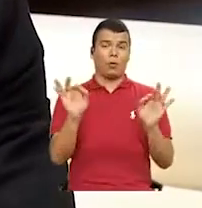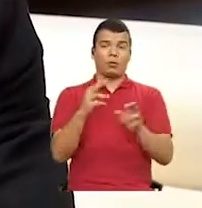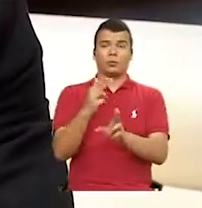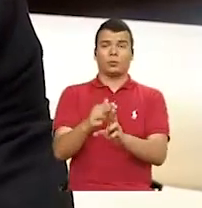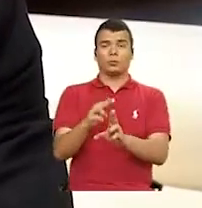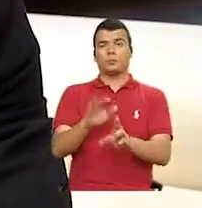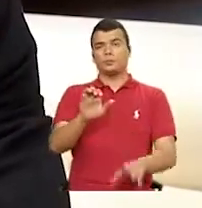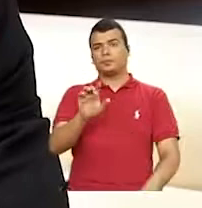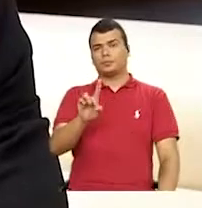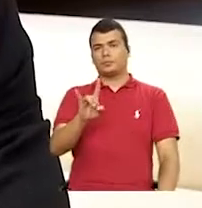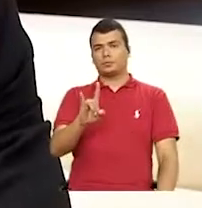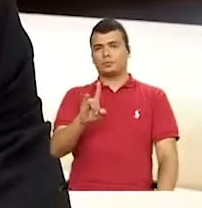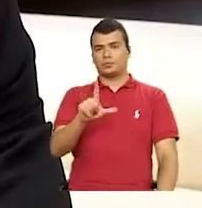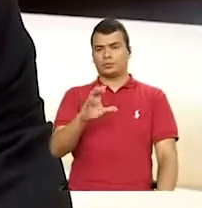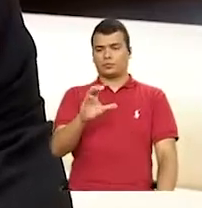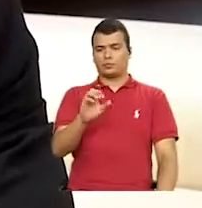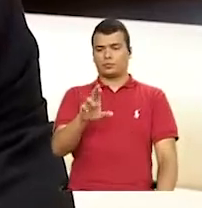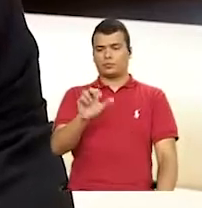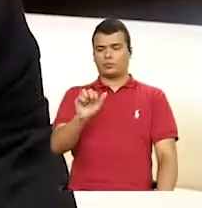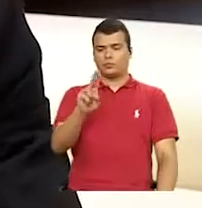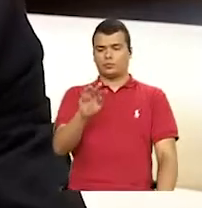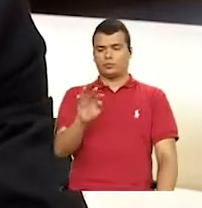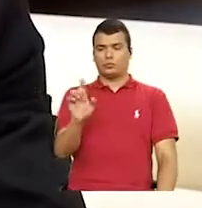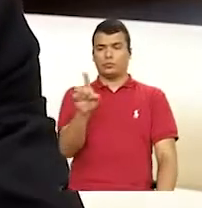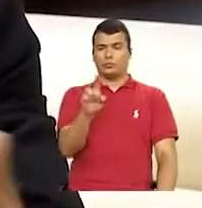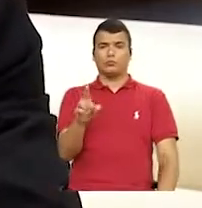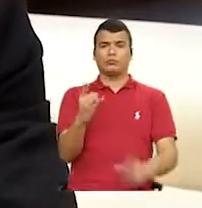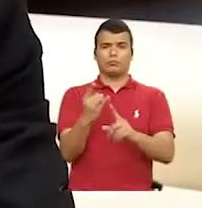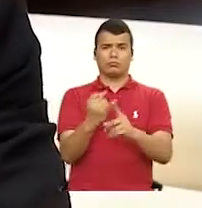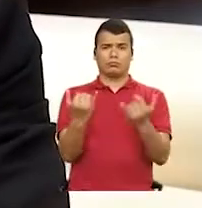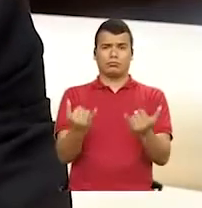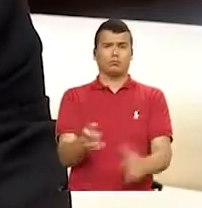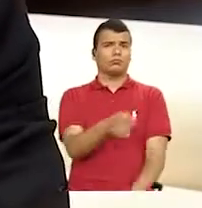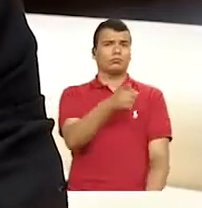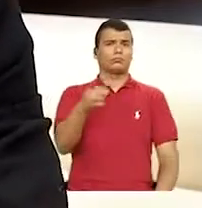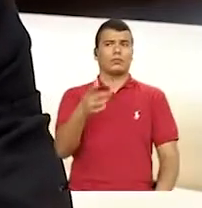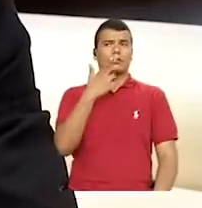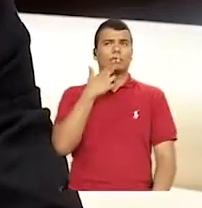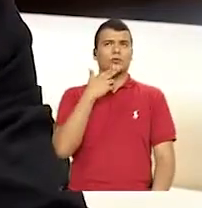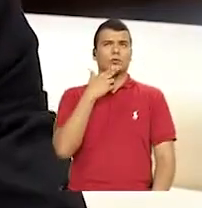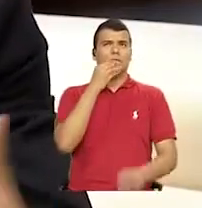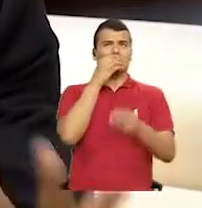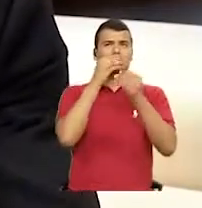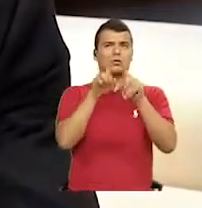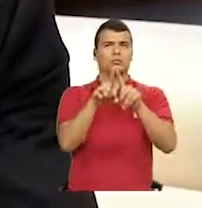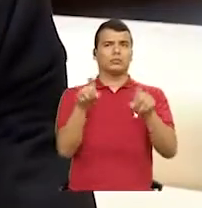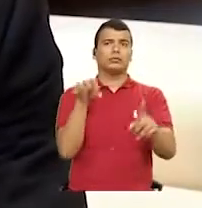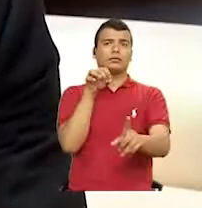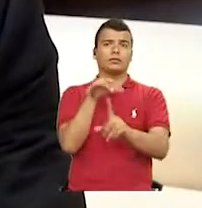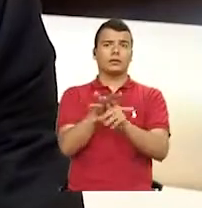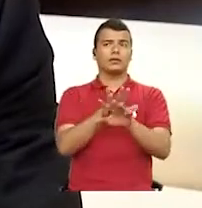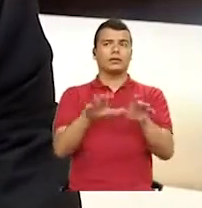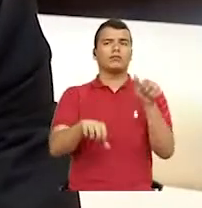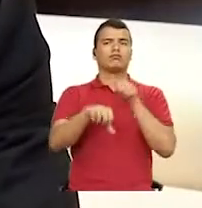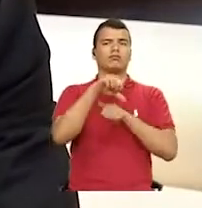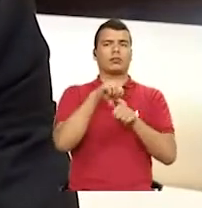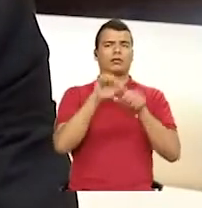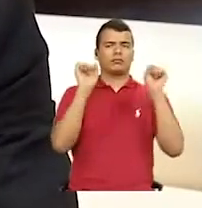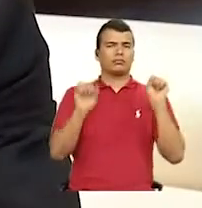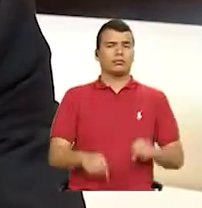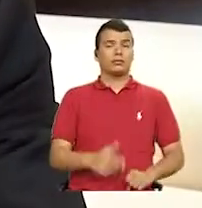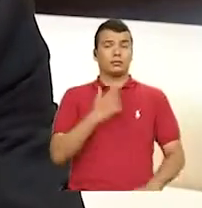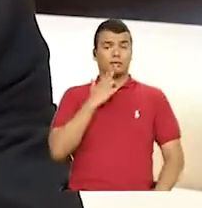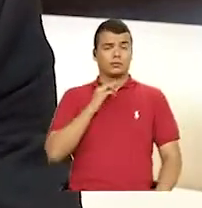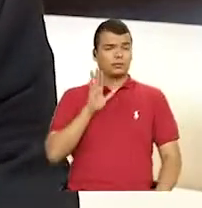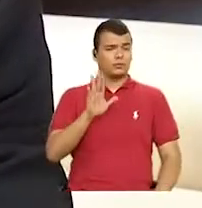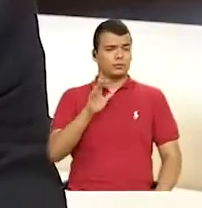edulcorantes es una metodología que se está aplicando actualmente para darle sabor a los alimentos y poder así sustituir el azúcar. Pero Mauro, si